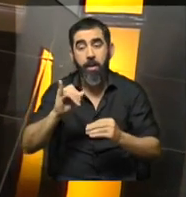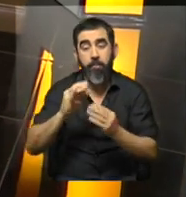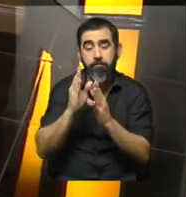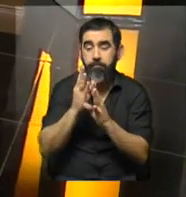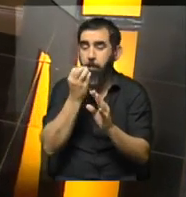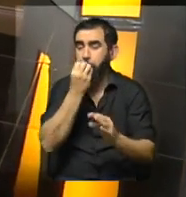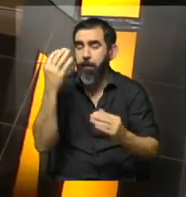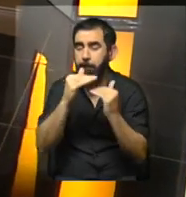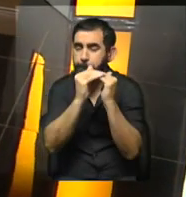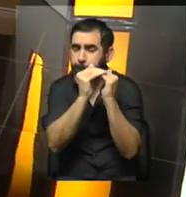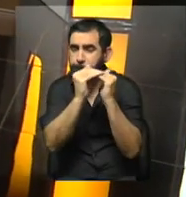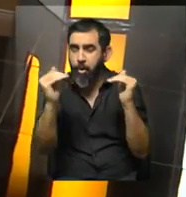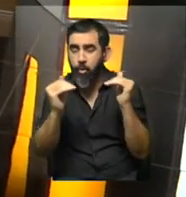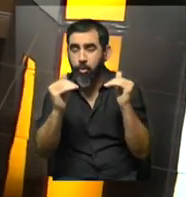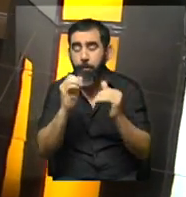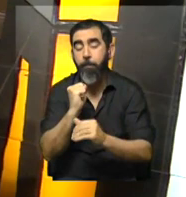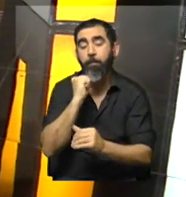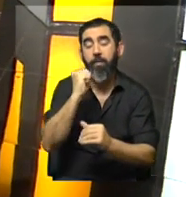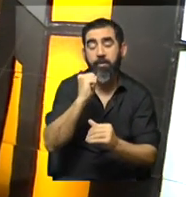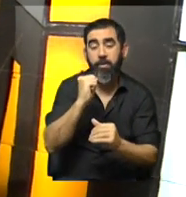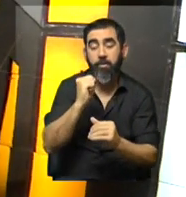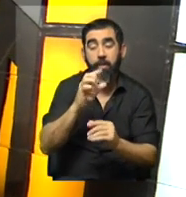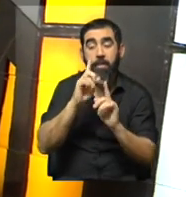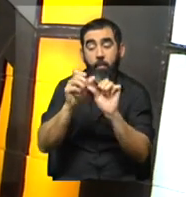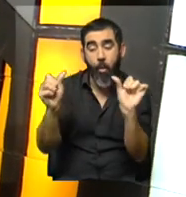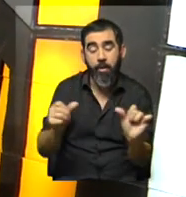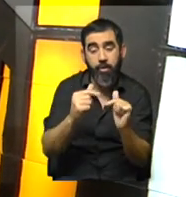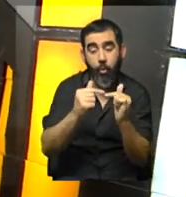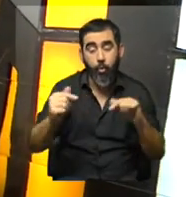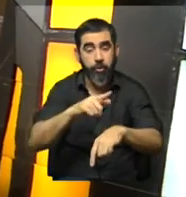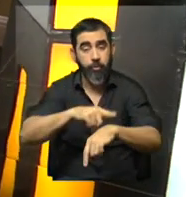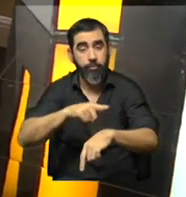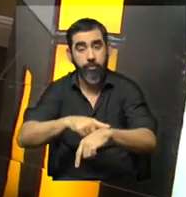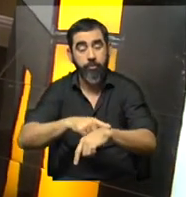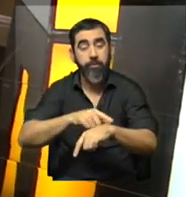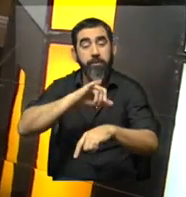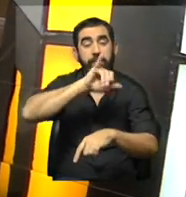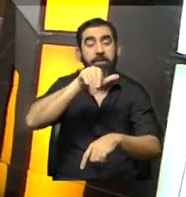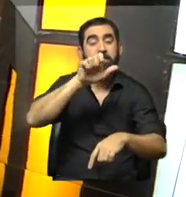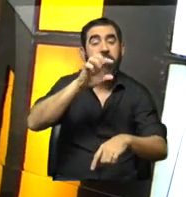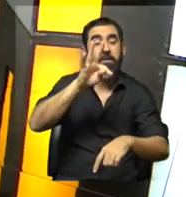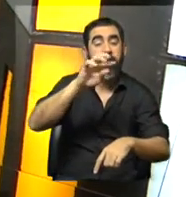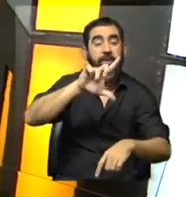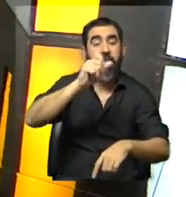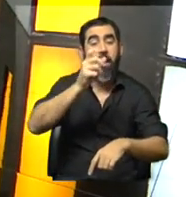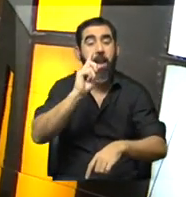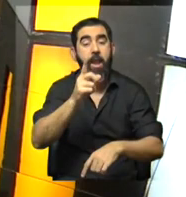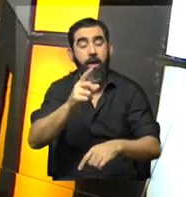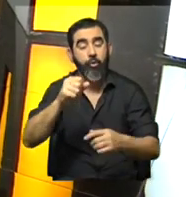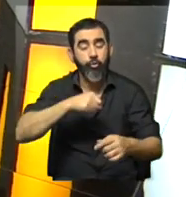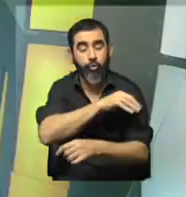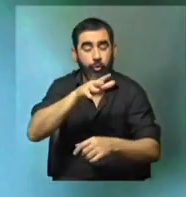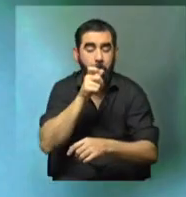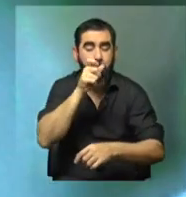alineado estén las preferencias con lo que tenemos que hacer, el jet lag social, ese término